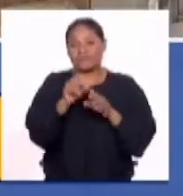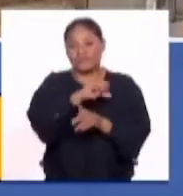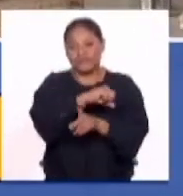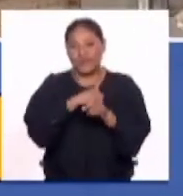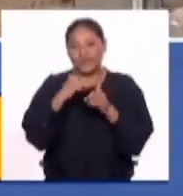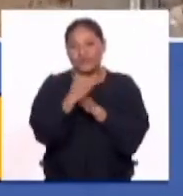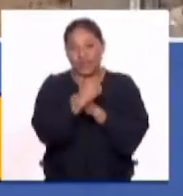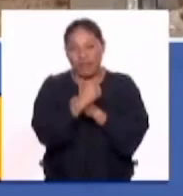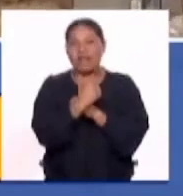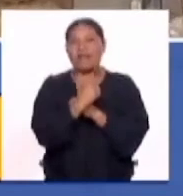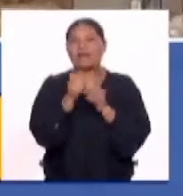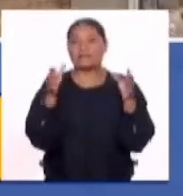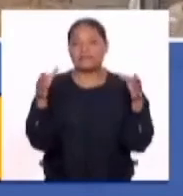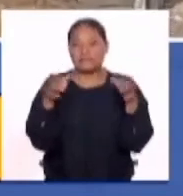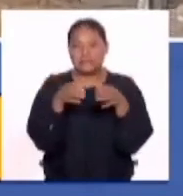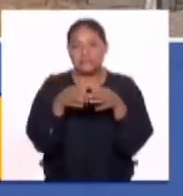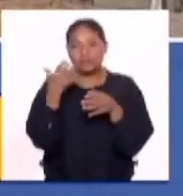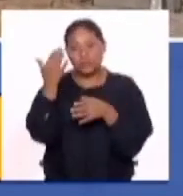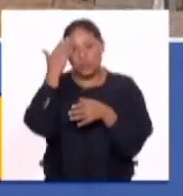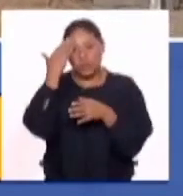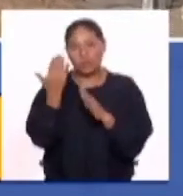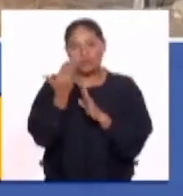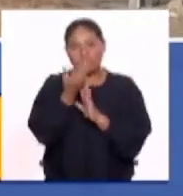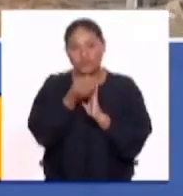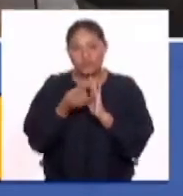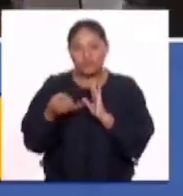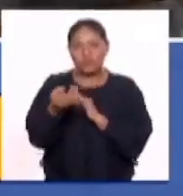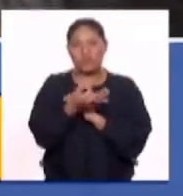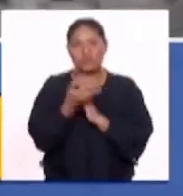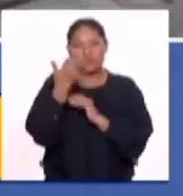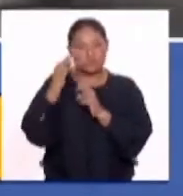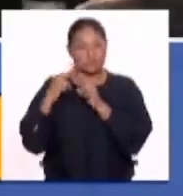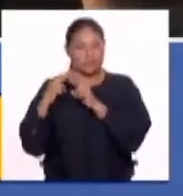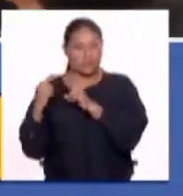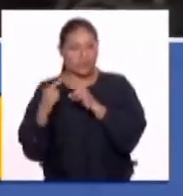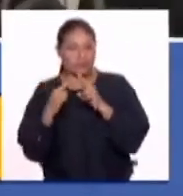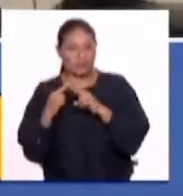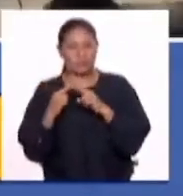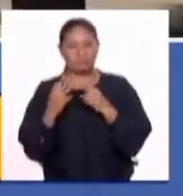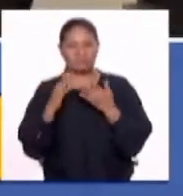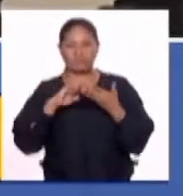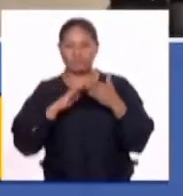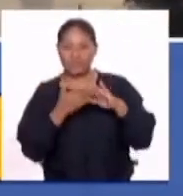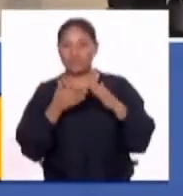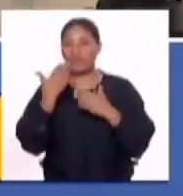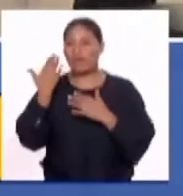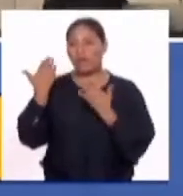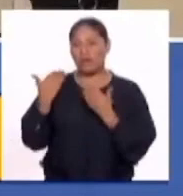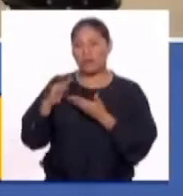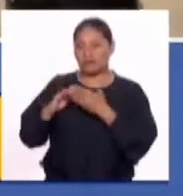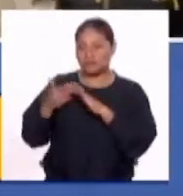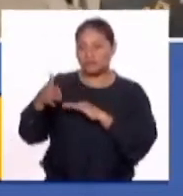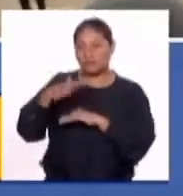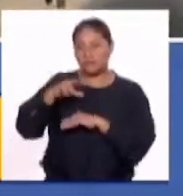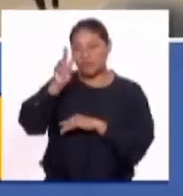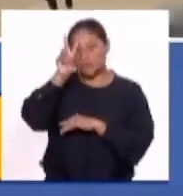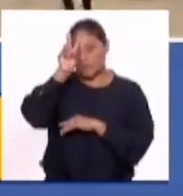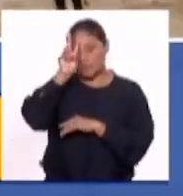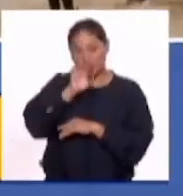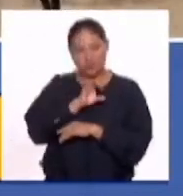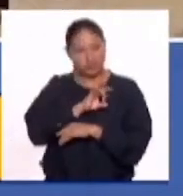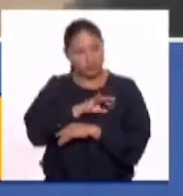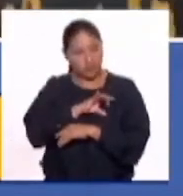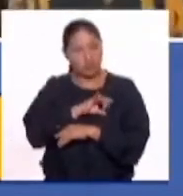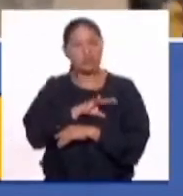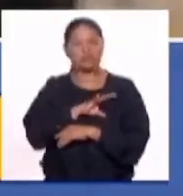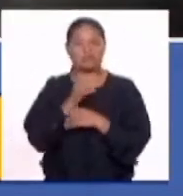esta relación 3.0, a la relación de los pueblos, a la relación que finalmente la hacen los peruanos y chilenos de a pie, hoy